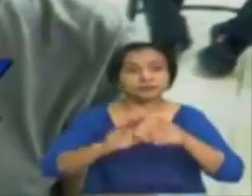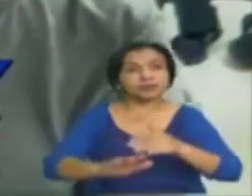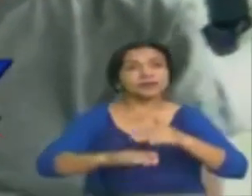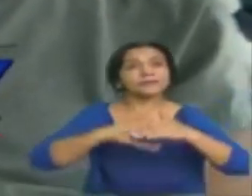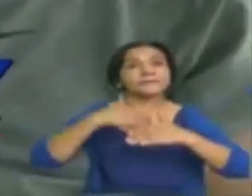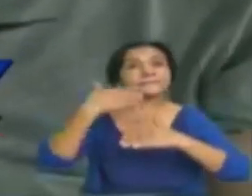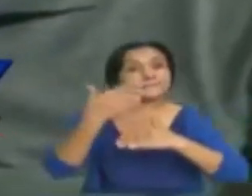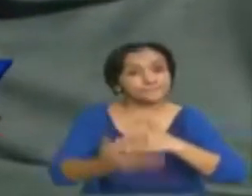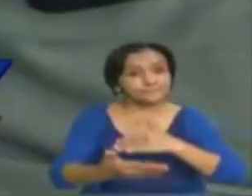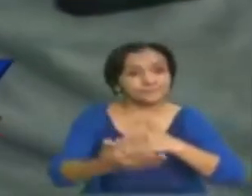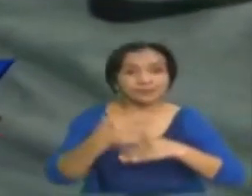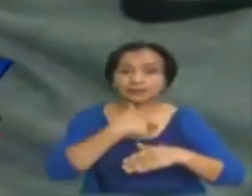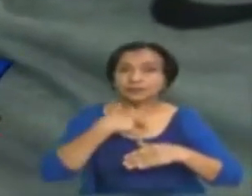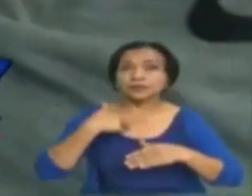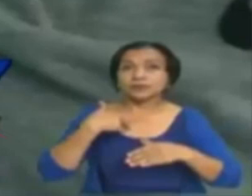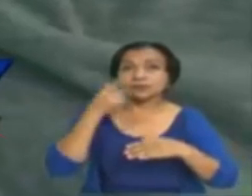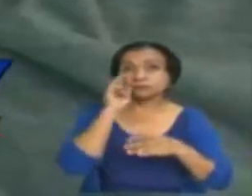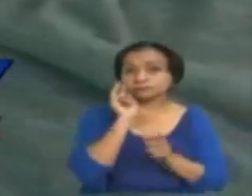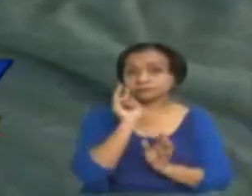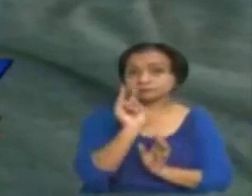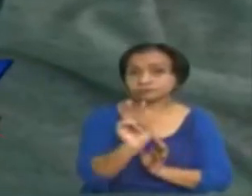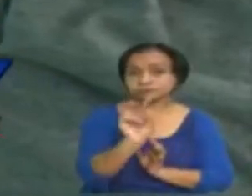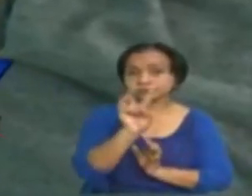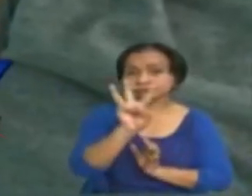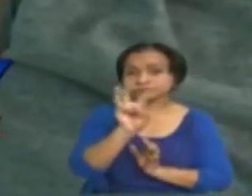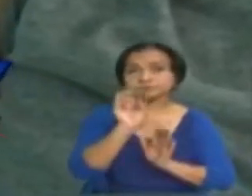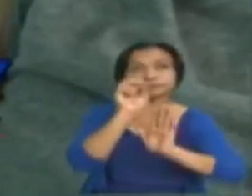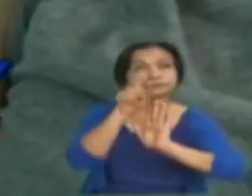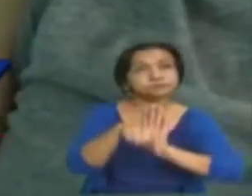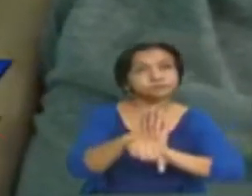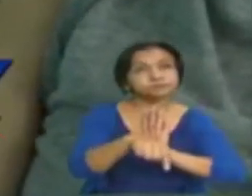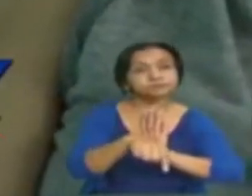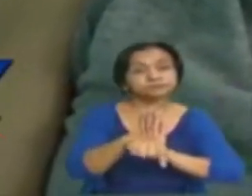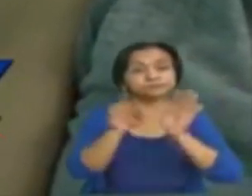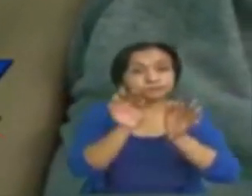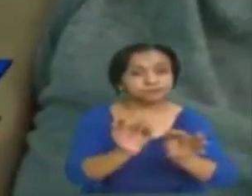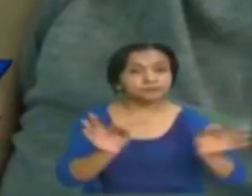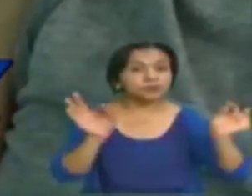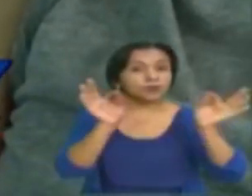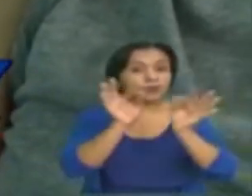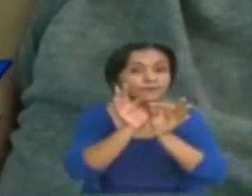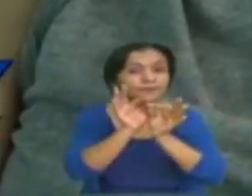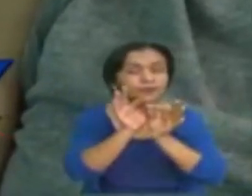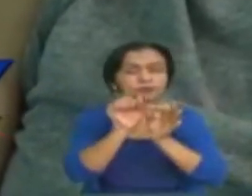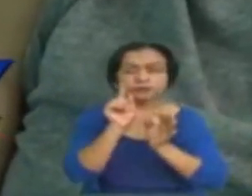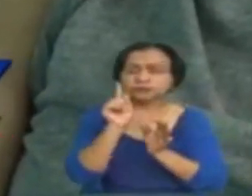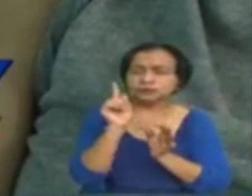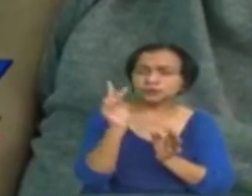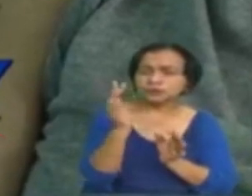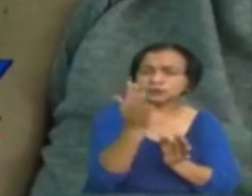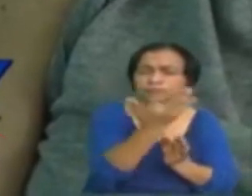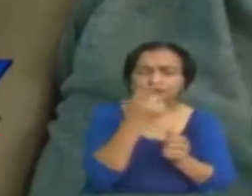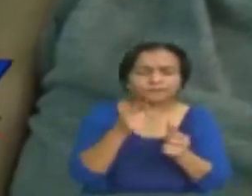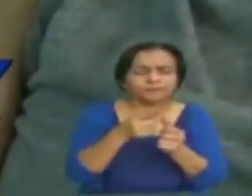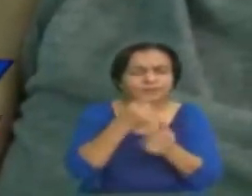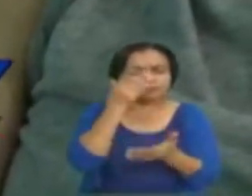por padecer enfermedades crónicas y ser adultos mayores, pues la han recibido, pero las otras personas con VIH en sí, por la